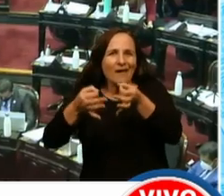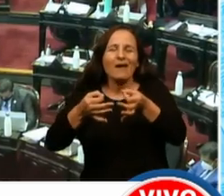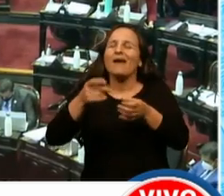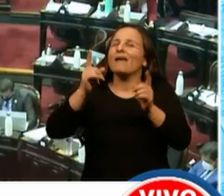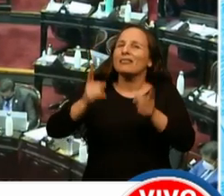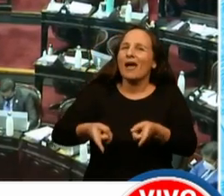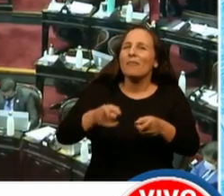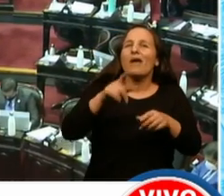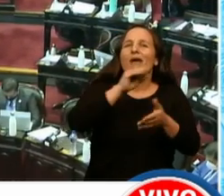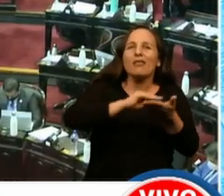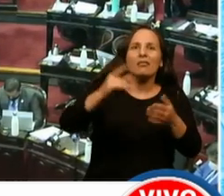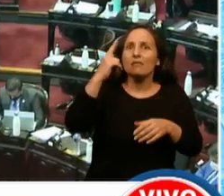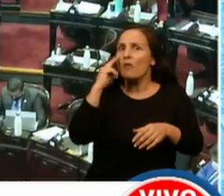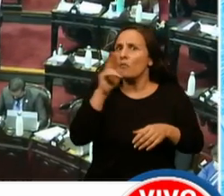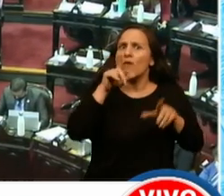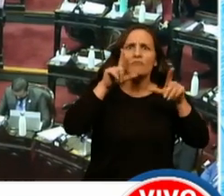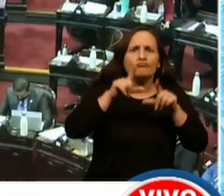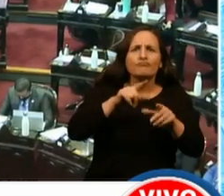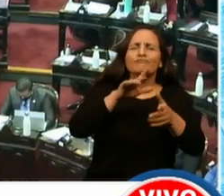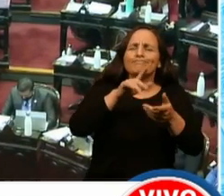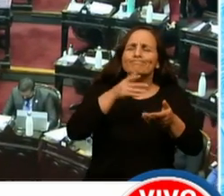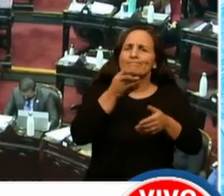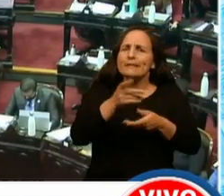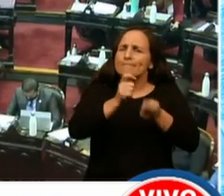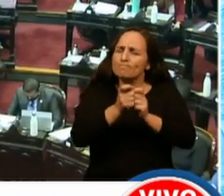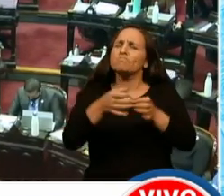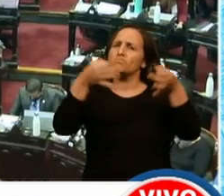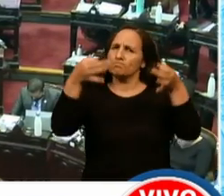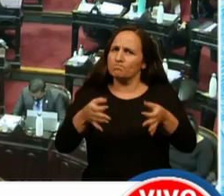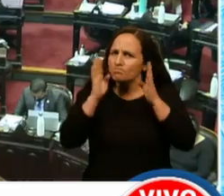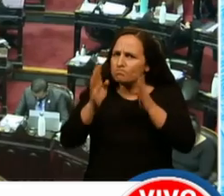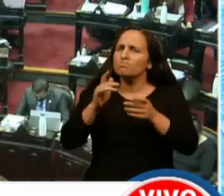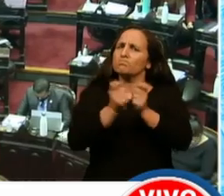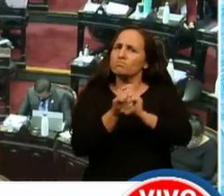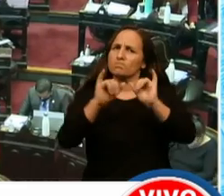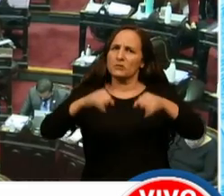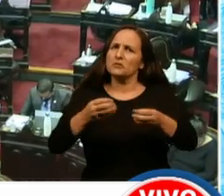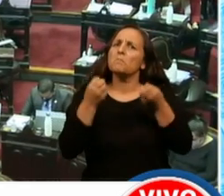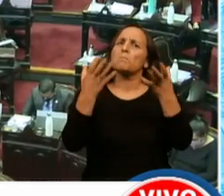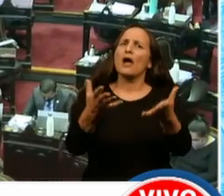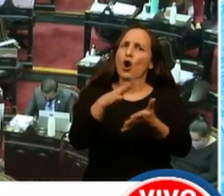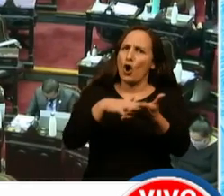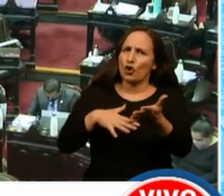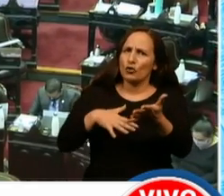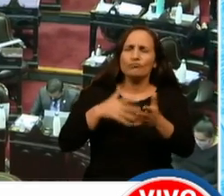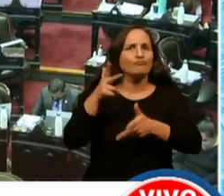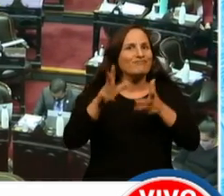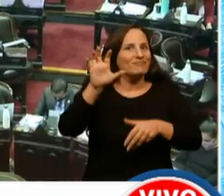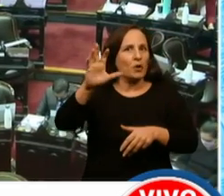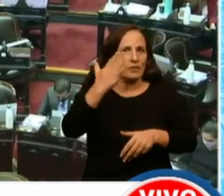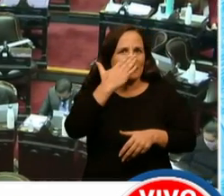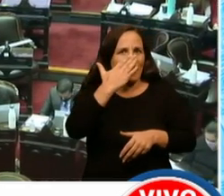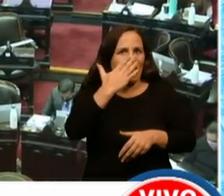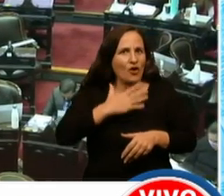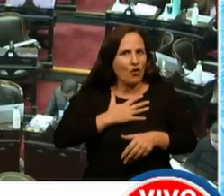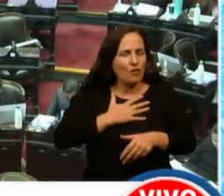de diputadas y diputadas para perfeccionar hablando desde córdoba decir que